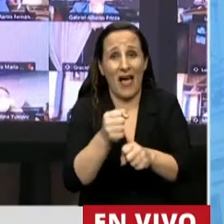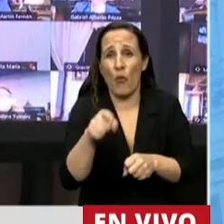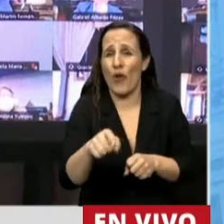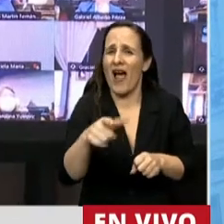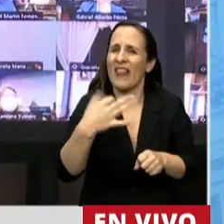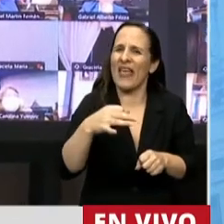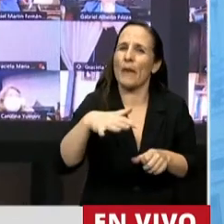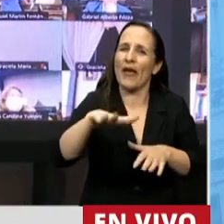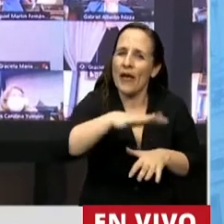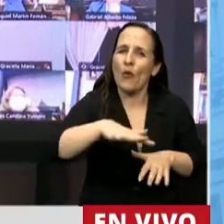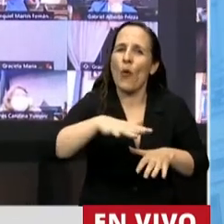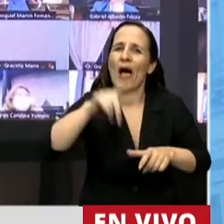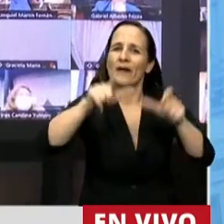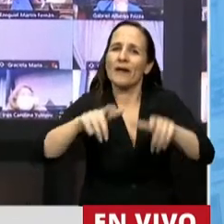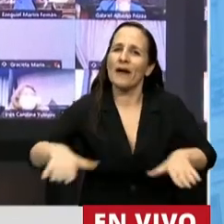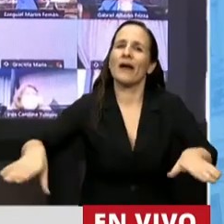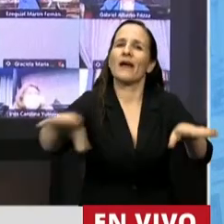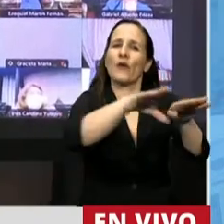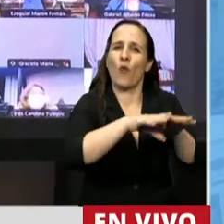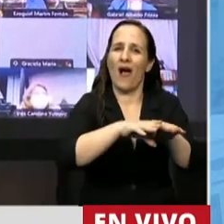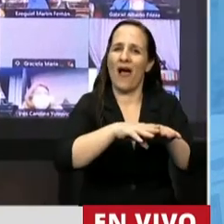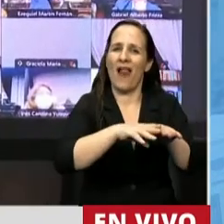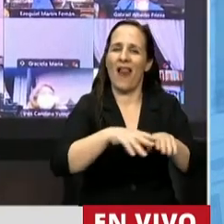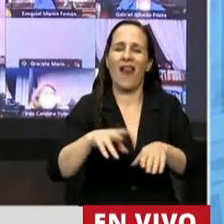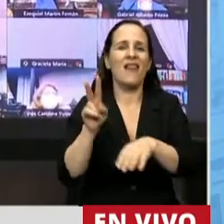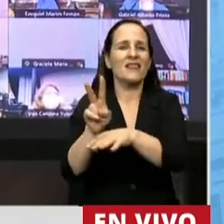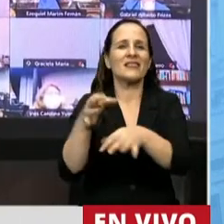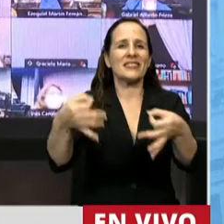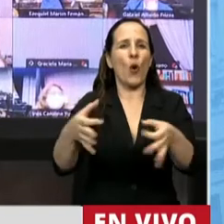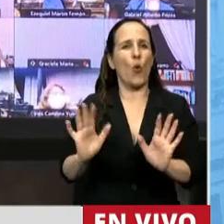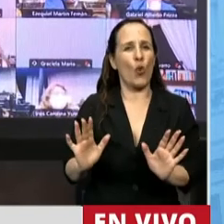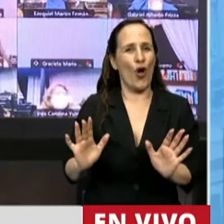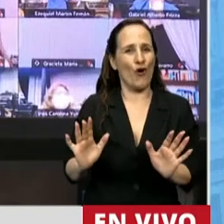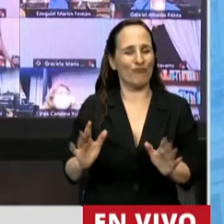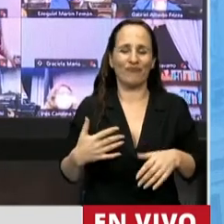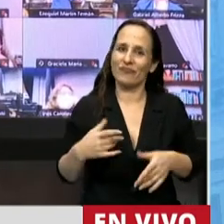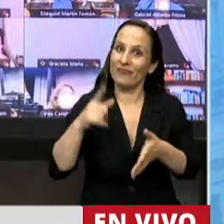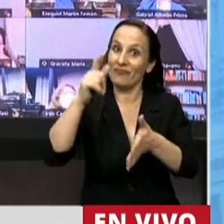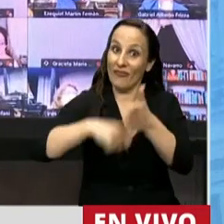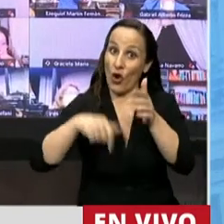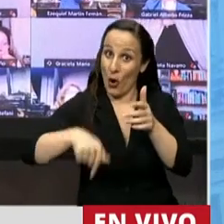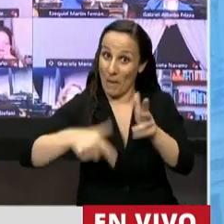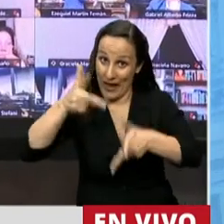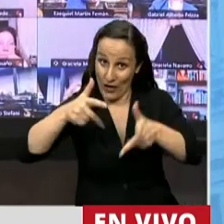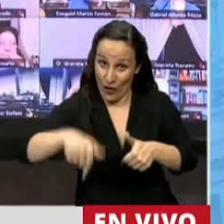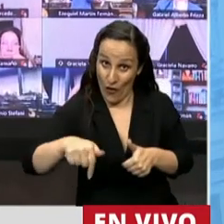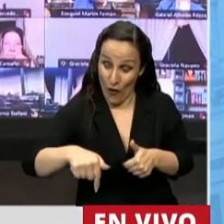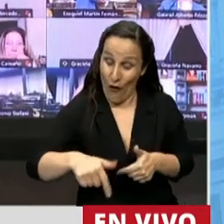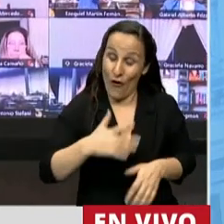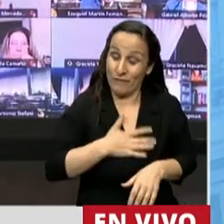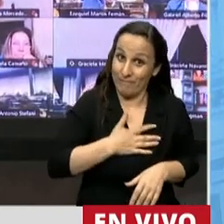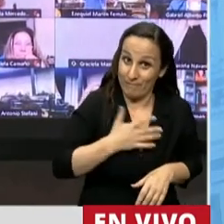espacio equitativo y seguro para todas las personas. Este convenio que hoy tratamos y que